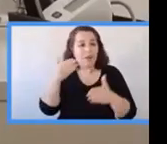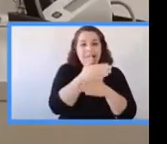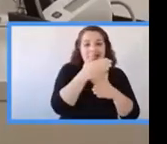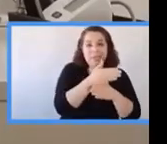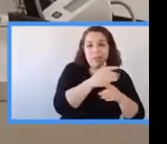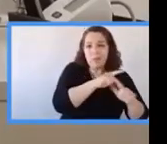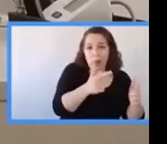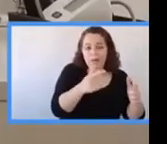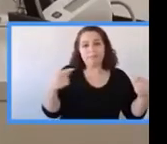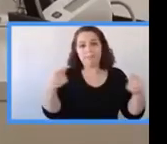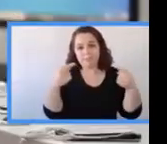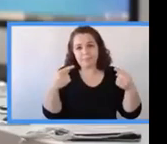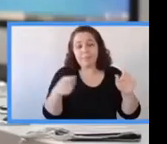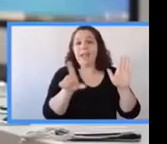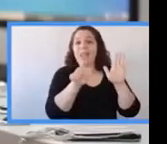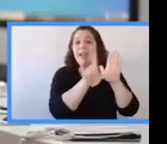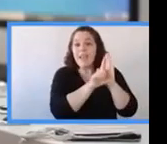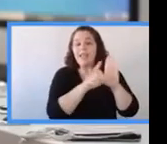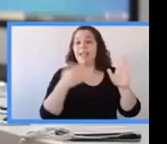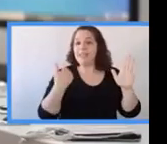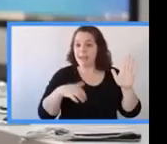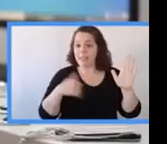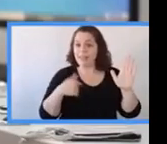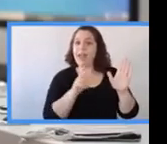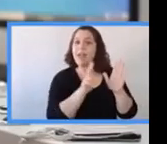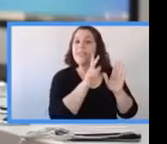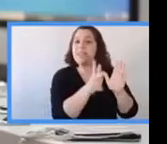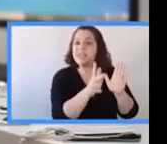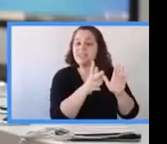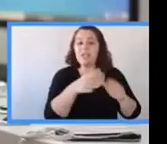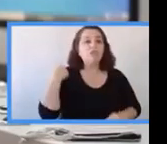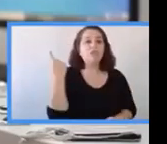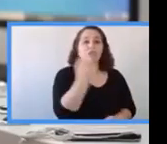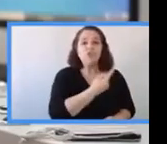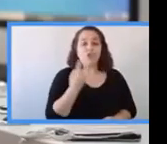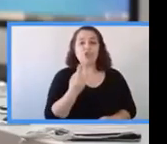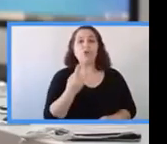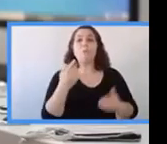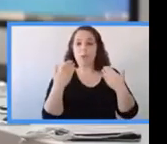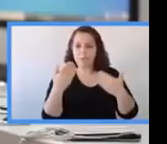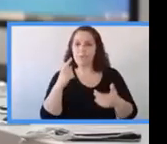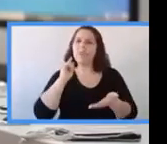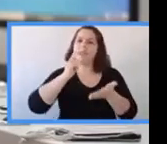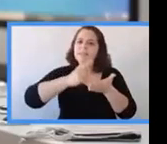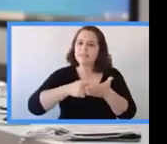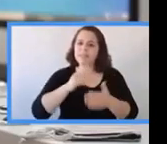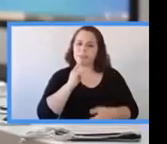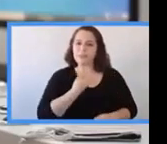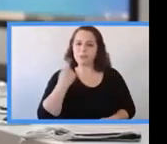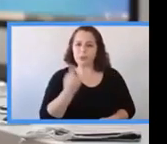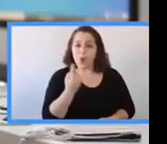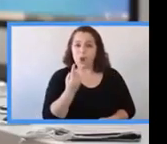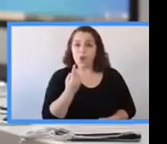salud si no es accesible? Lo que dice la normativa argentina es que todas las personas somos capaces de decidir a